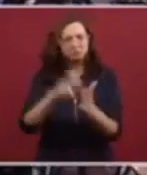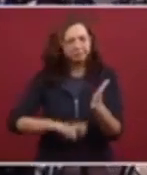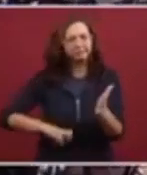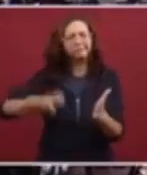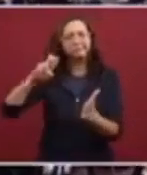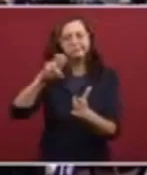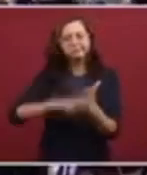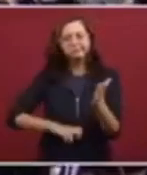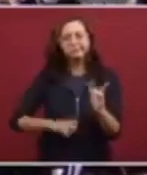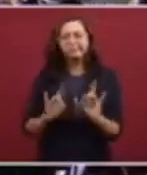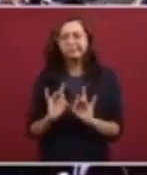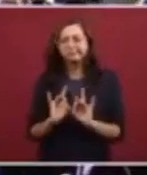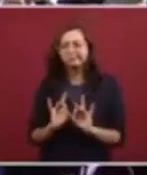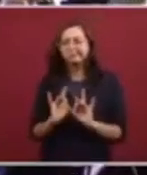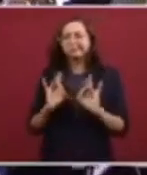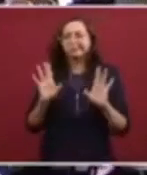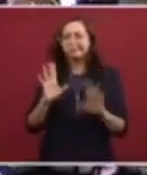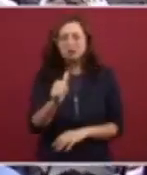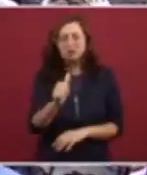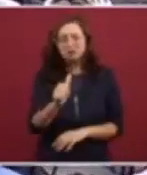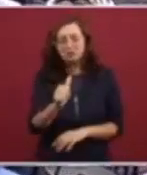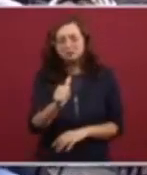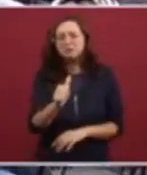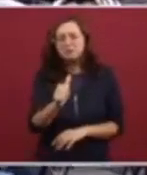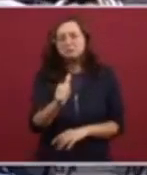se comete una injusticia